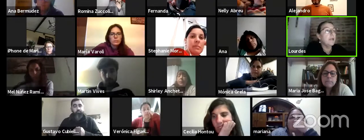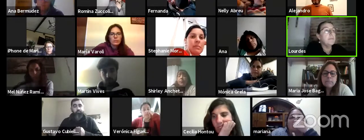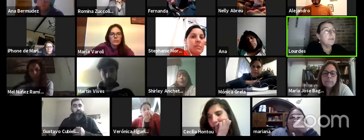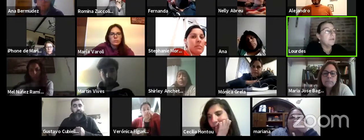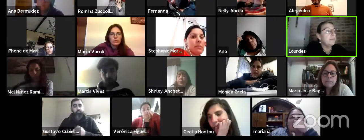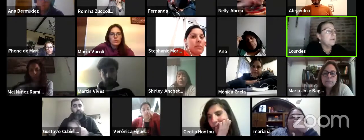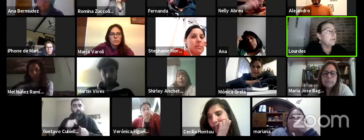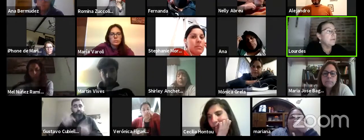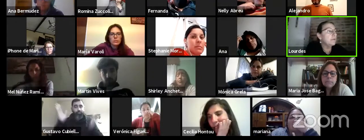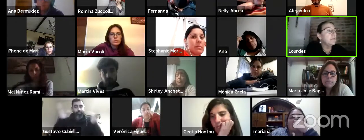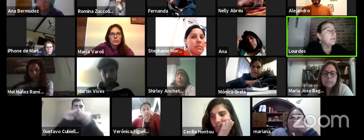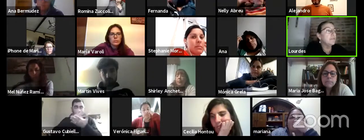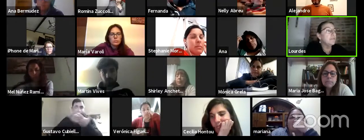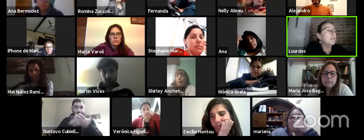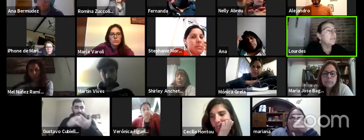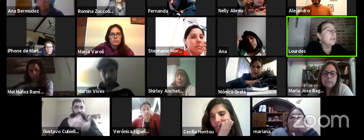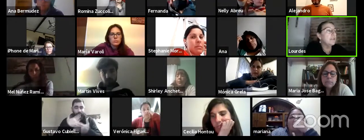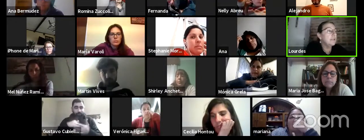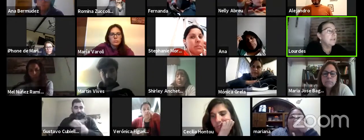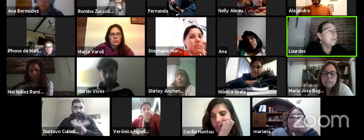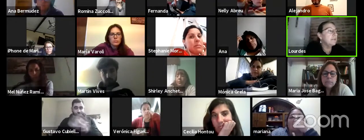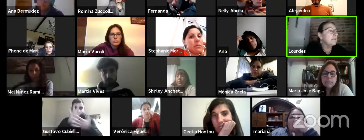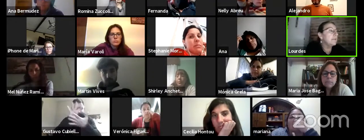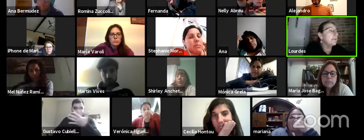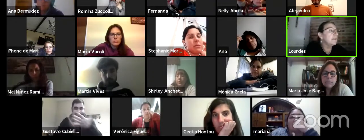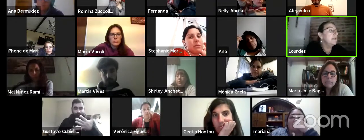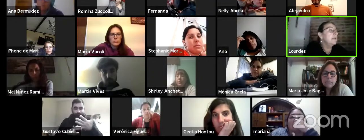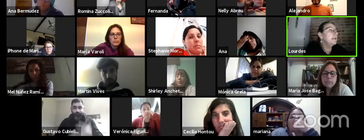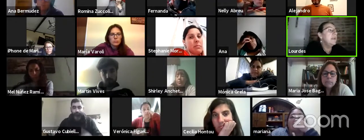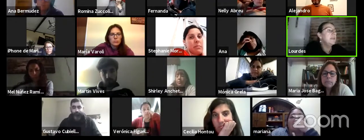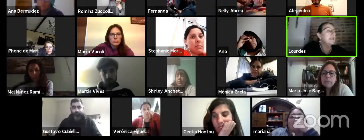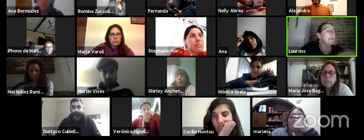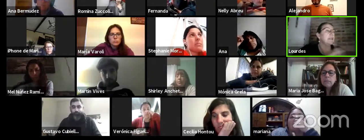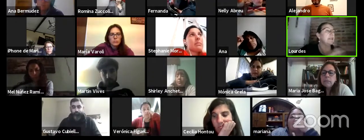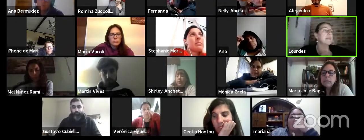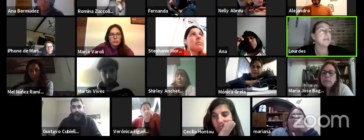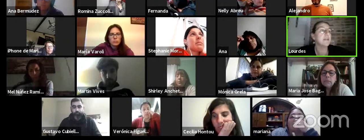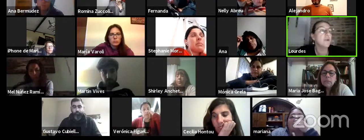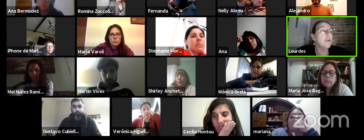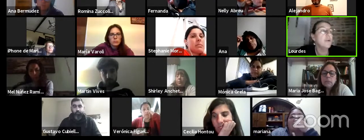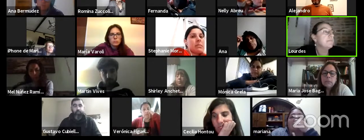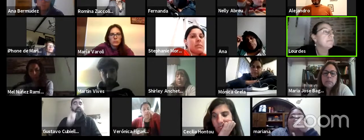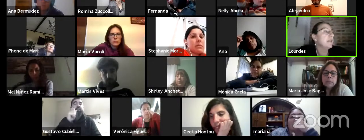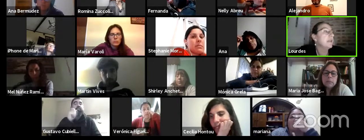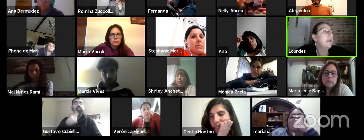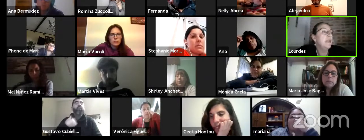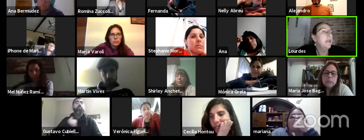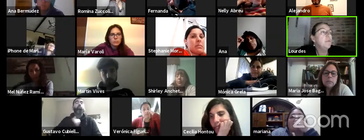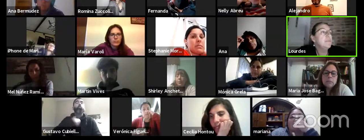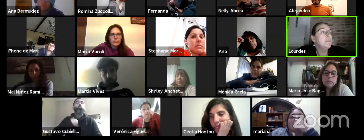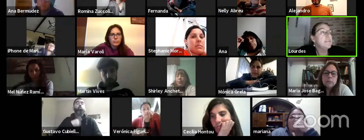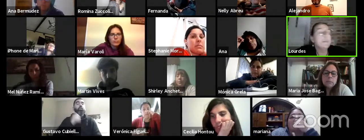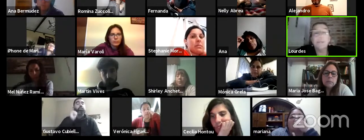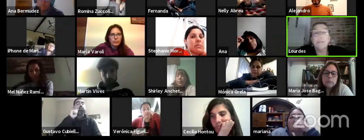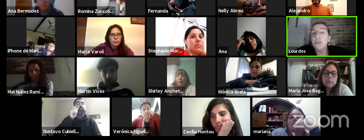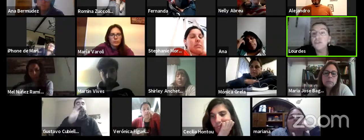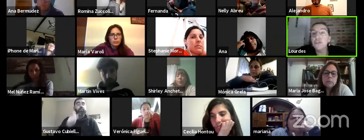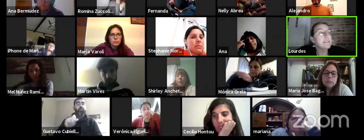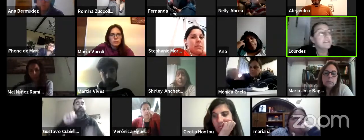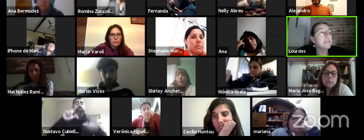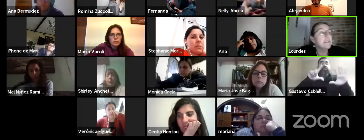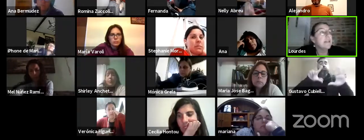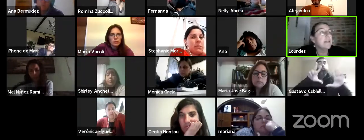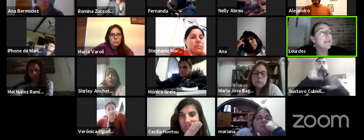no puedo leer, perdonen, pero no se lee esa parte. ¿Quién ejercía ese rol? En un